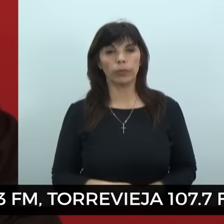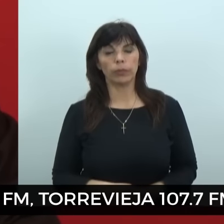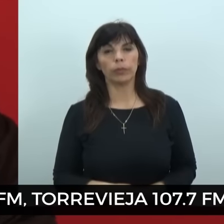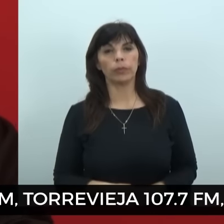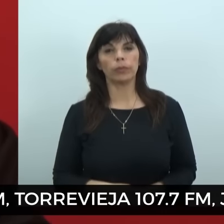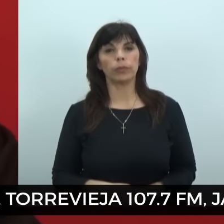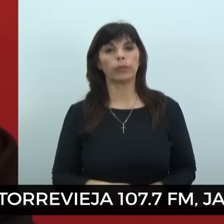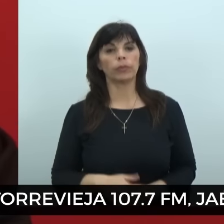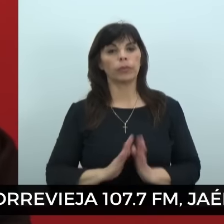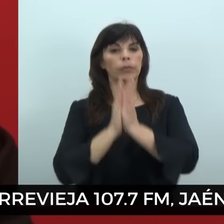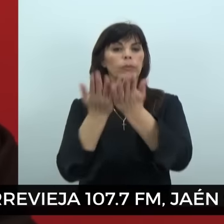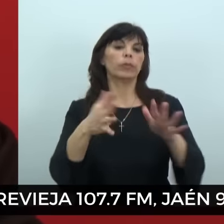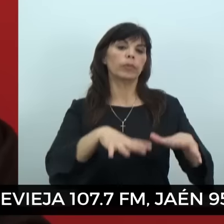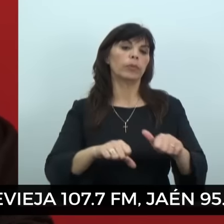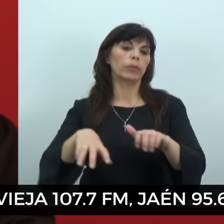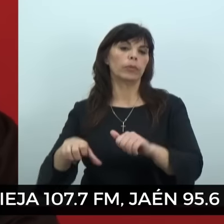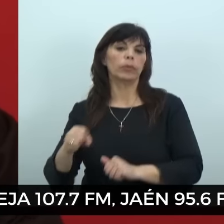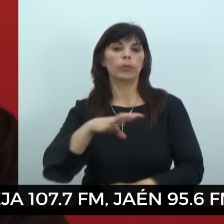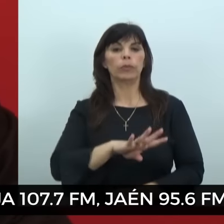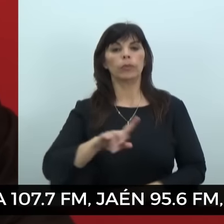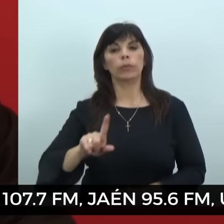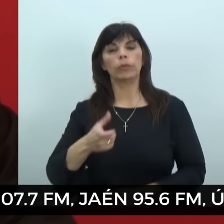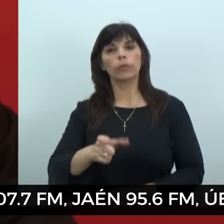En Josué capítulo 21, versículo 45,